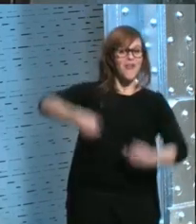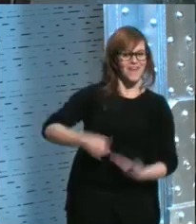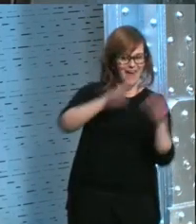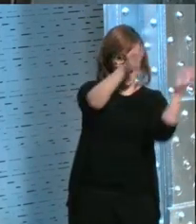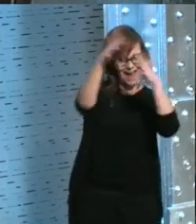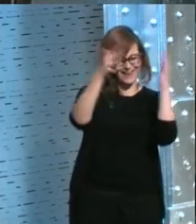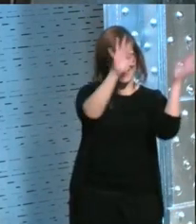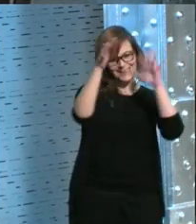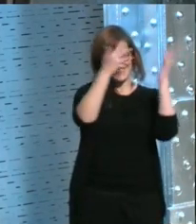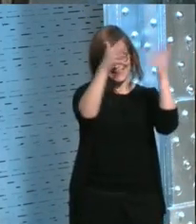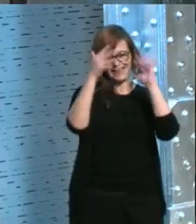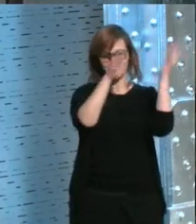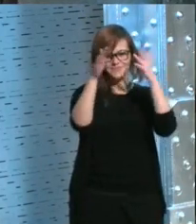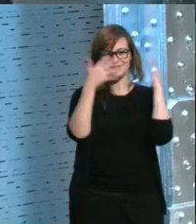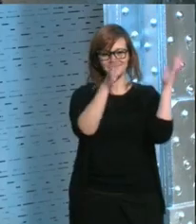conferencia.